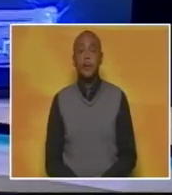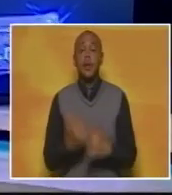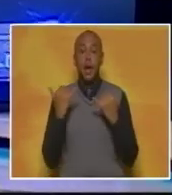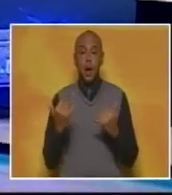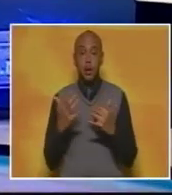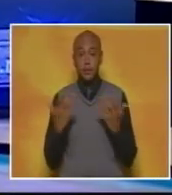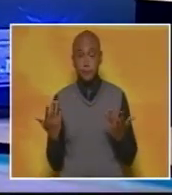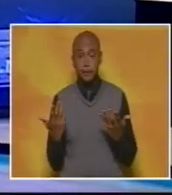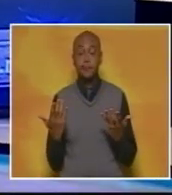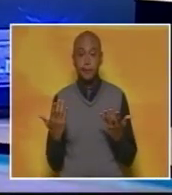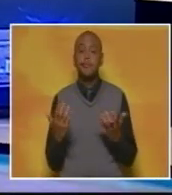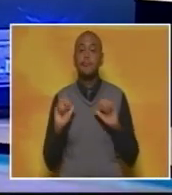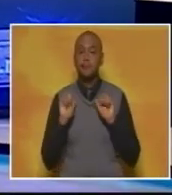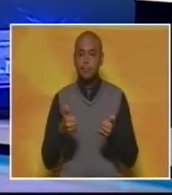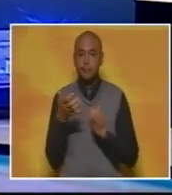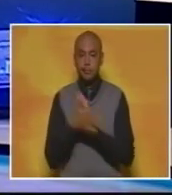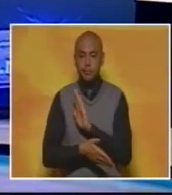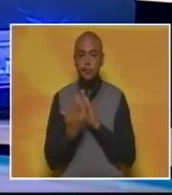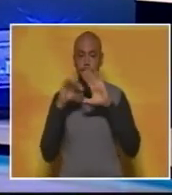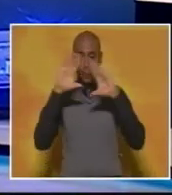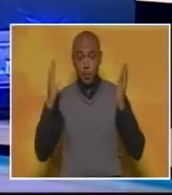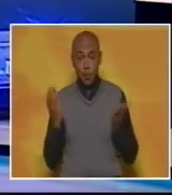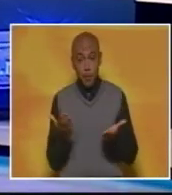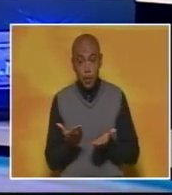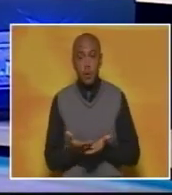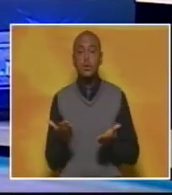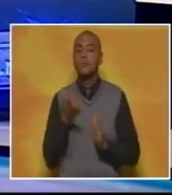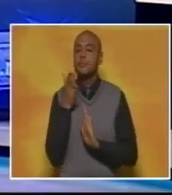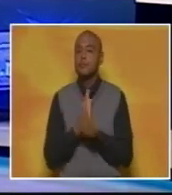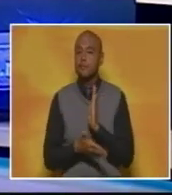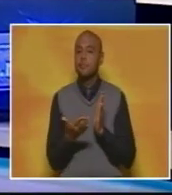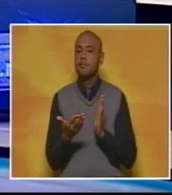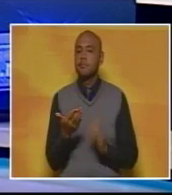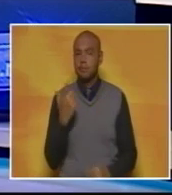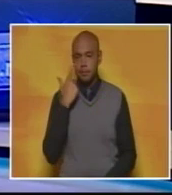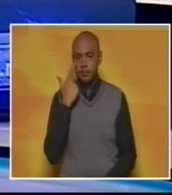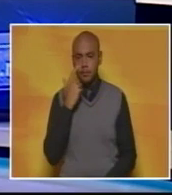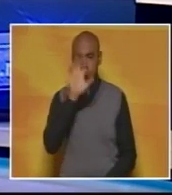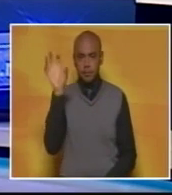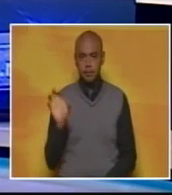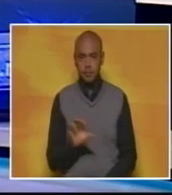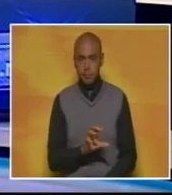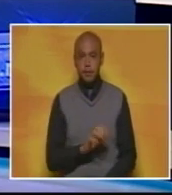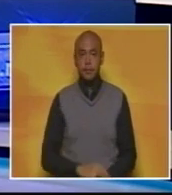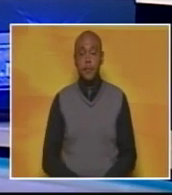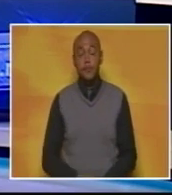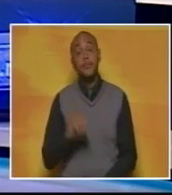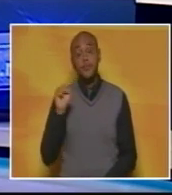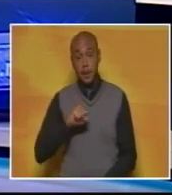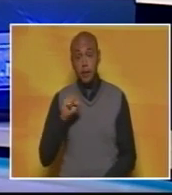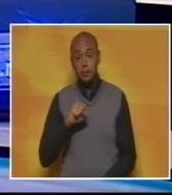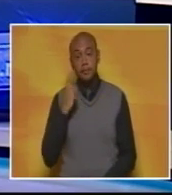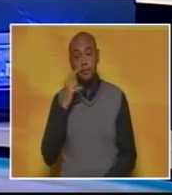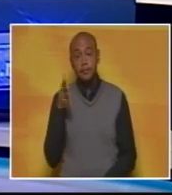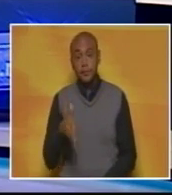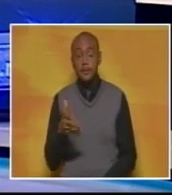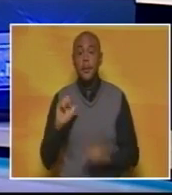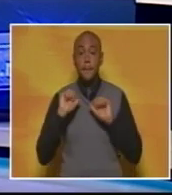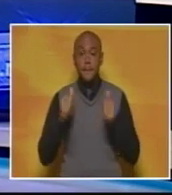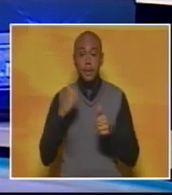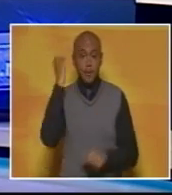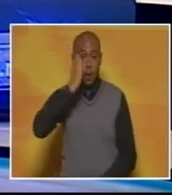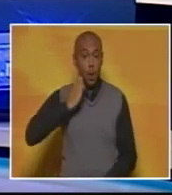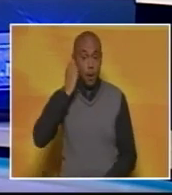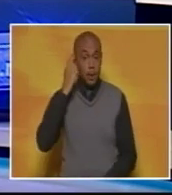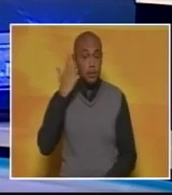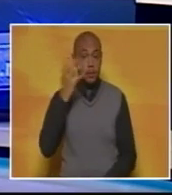Amigos, Gregorio, iniciamos el recorrido por las notas internacionales en lo que pasa en el mundo. Así es, Milagros, lo hacemos en el viejo continente porque